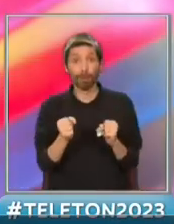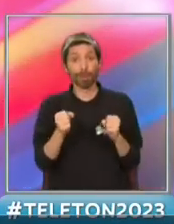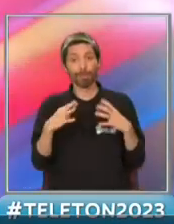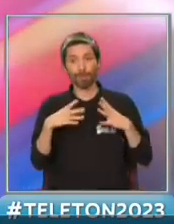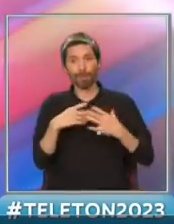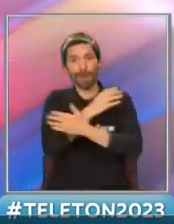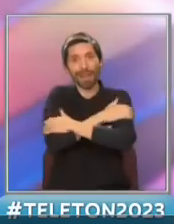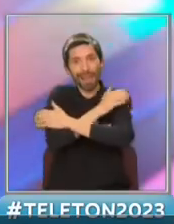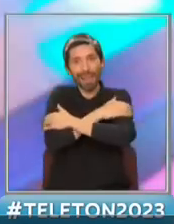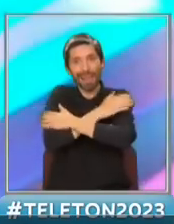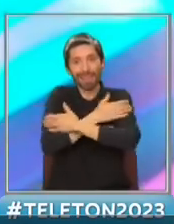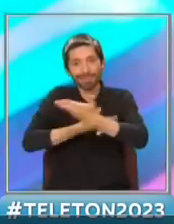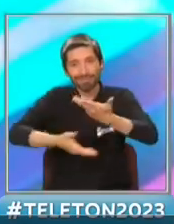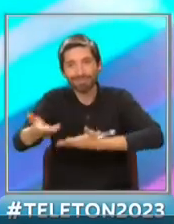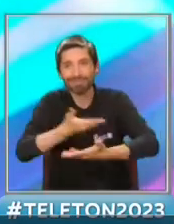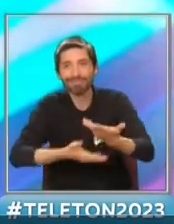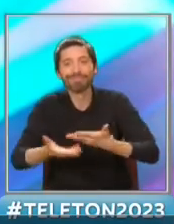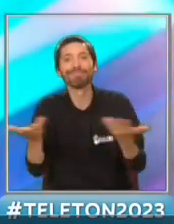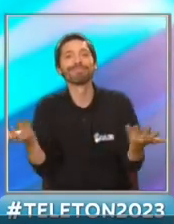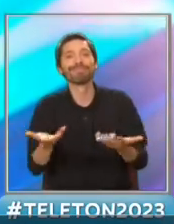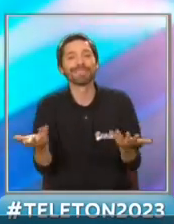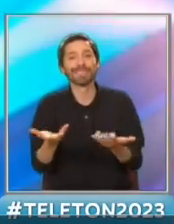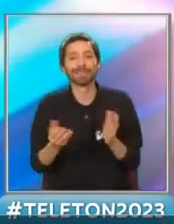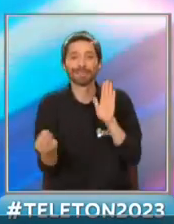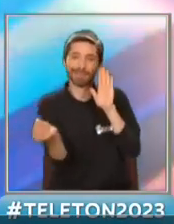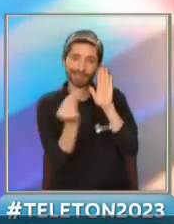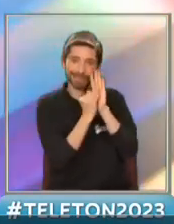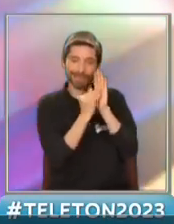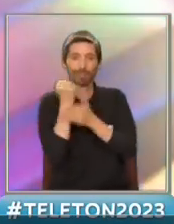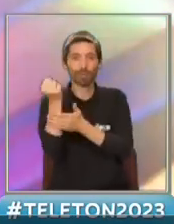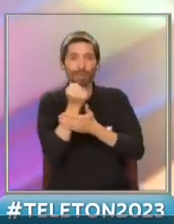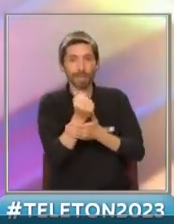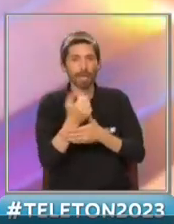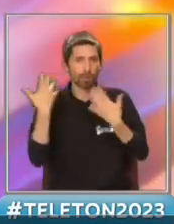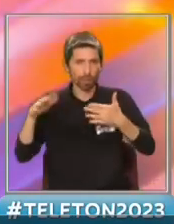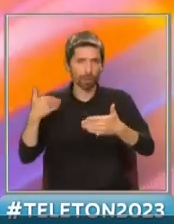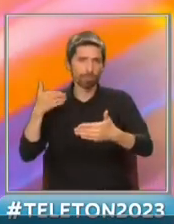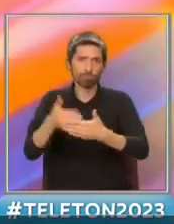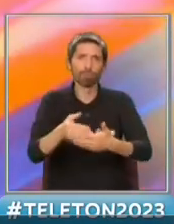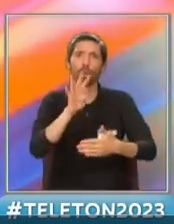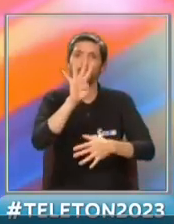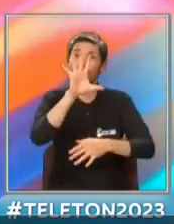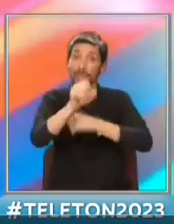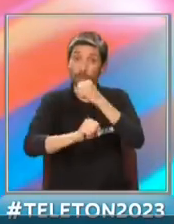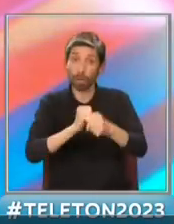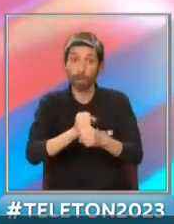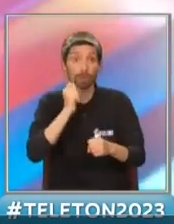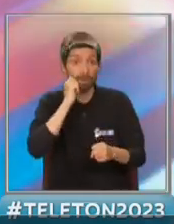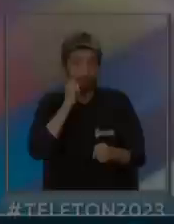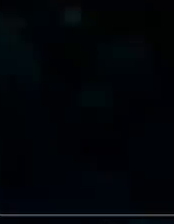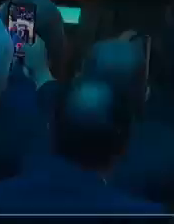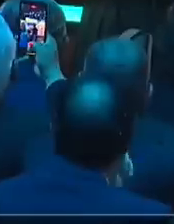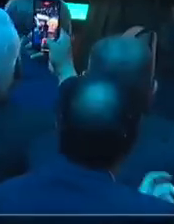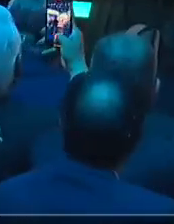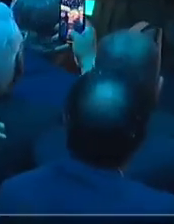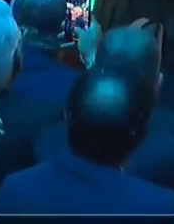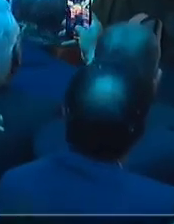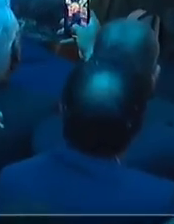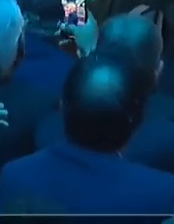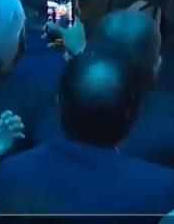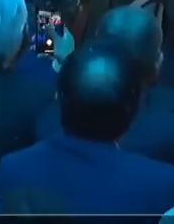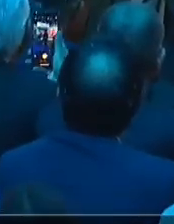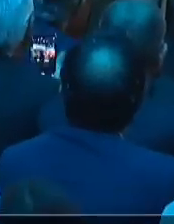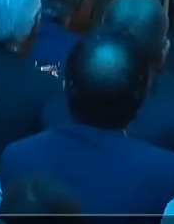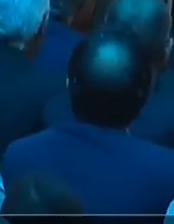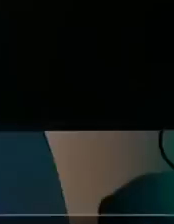felicitarnos por este hito solidario de 45 años que a todos nos llena de orgullo. Un discurso